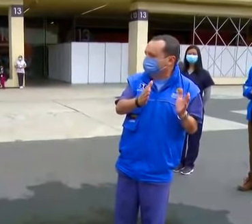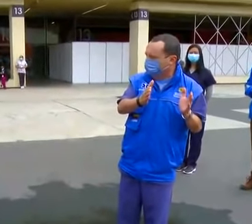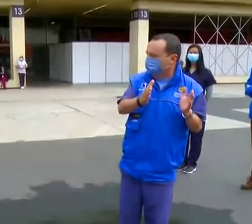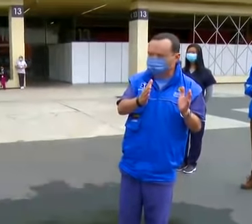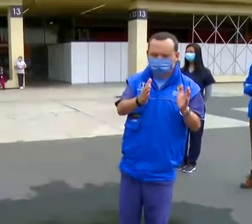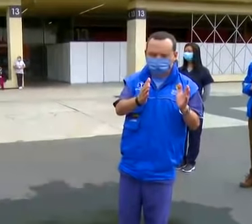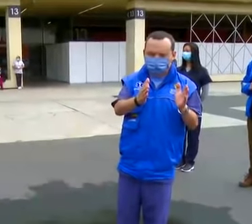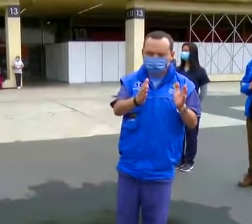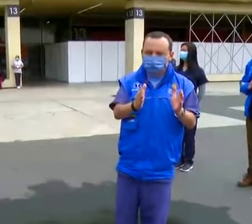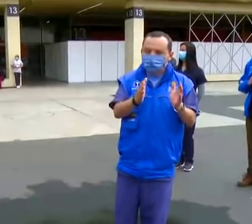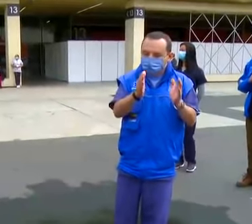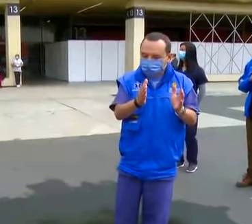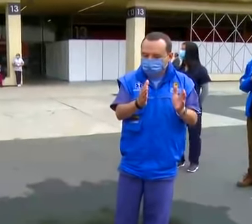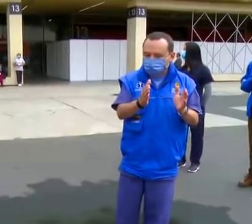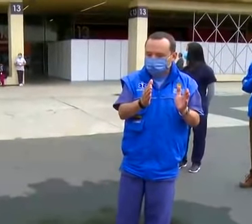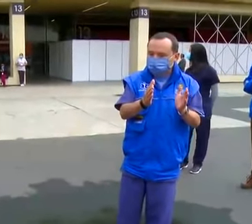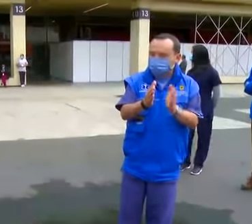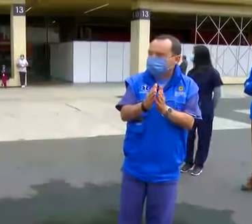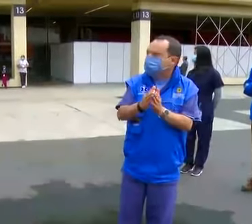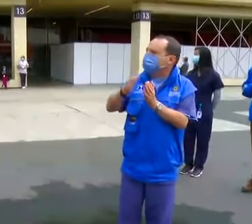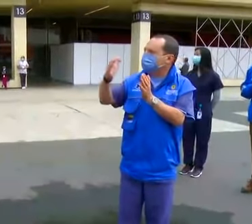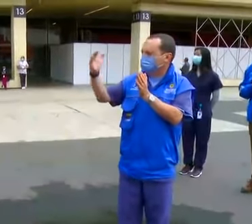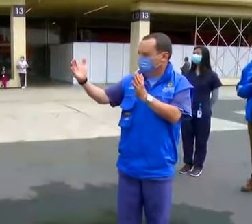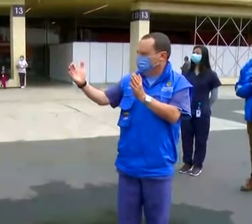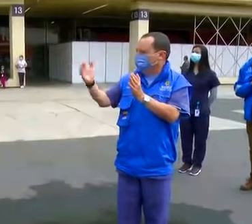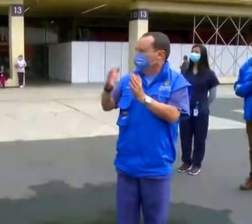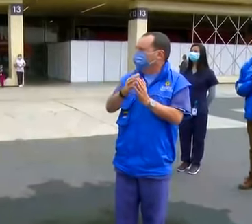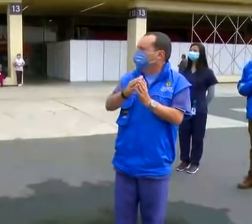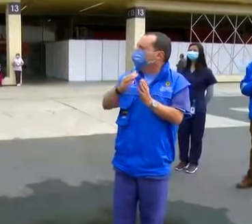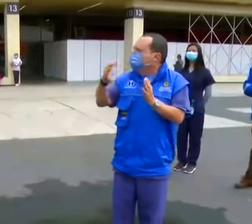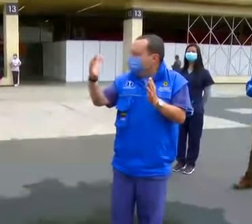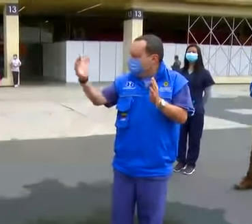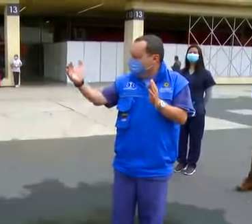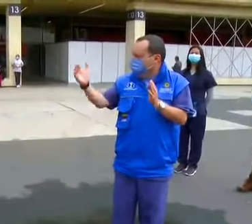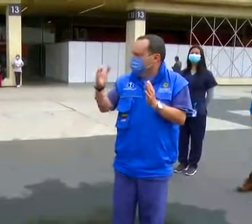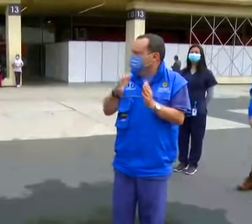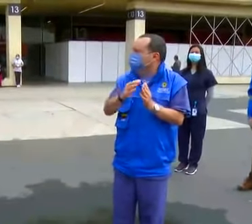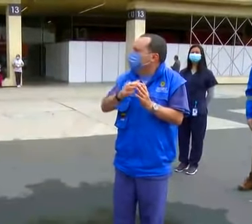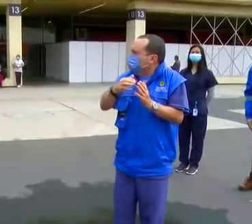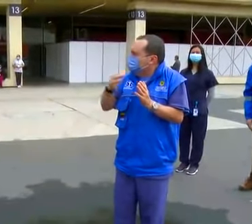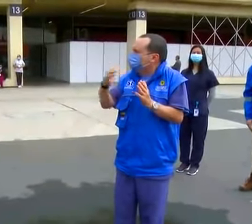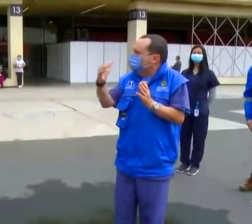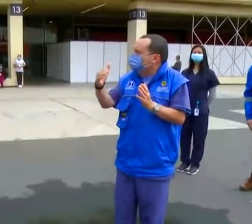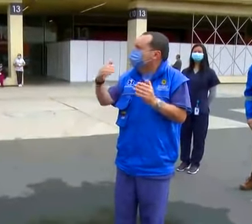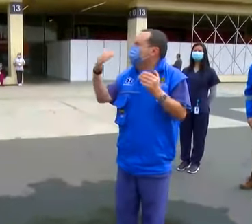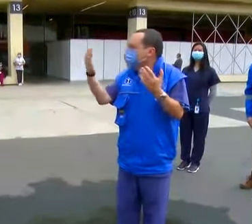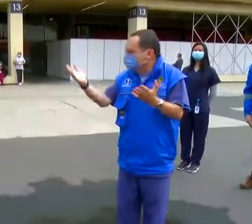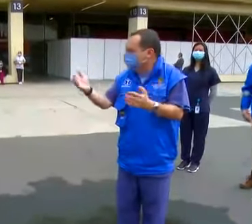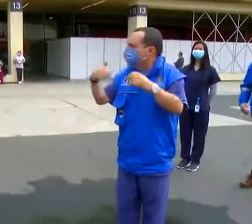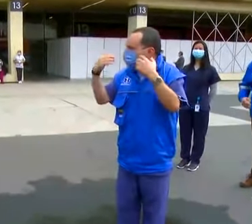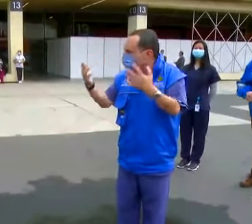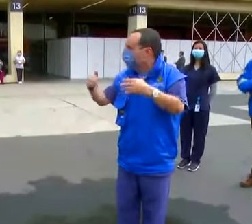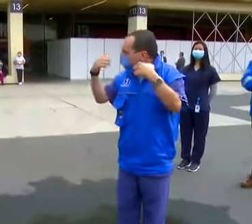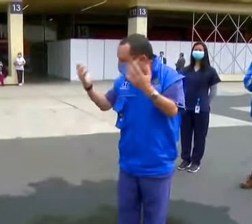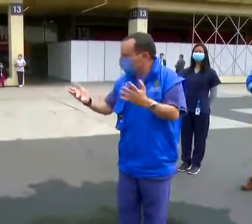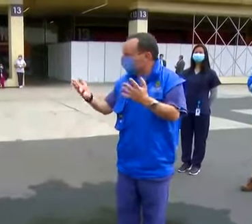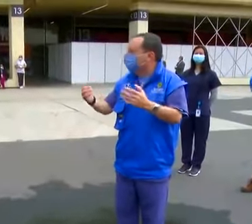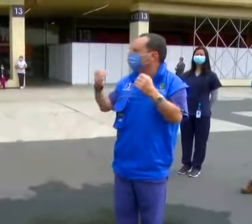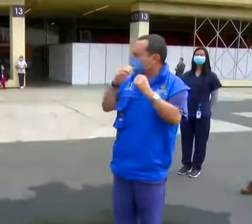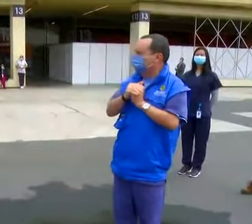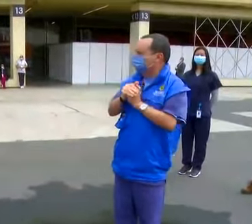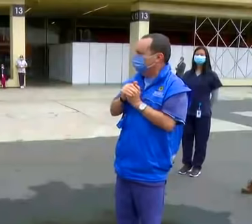se dedicaban solamente a COVID. Esas 300 se han crecido. Y ahora tenemos 540, o sea, en 240 más